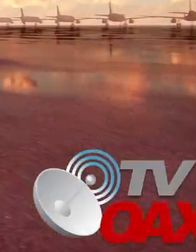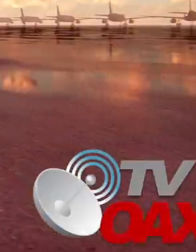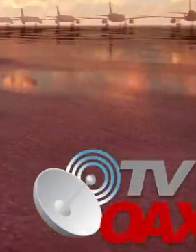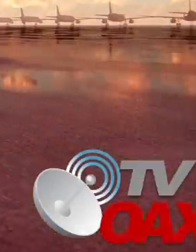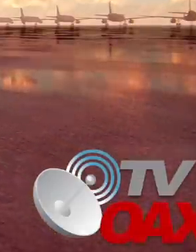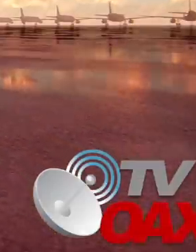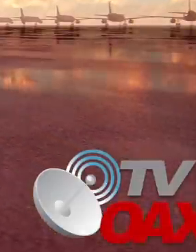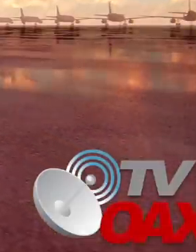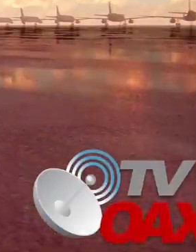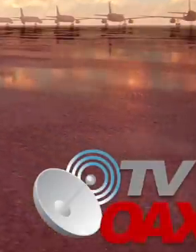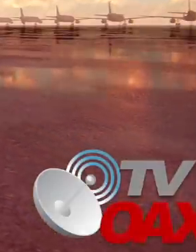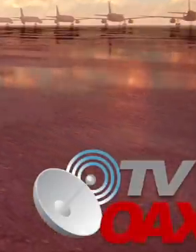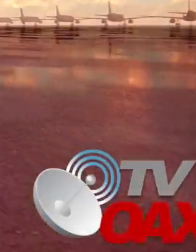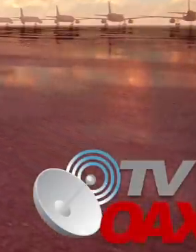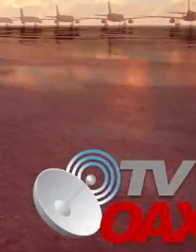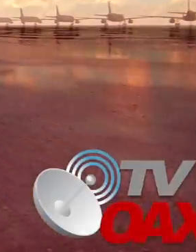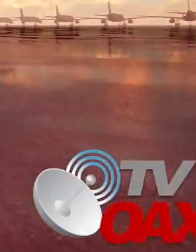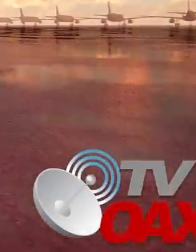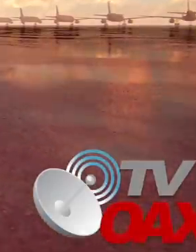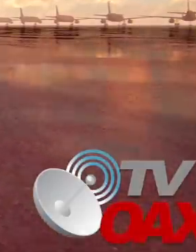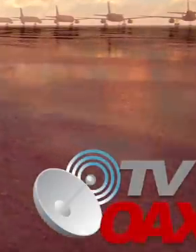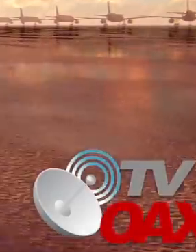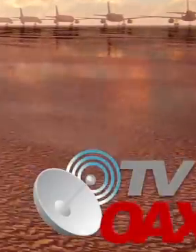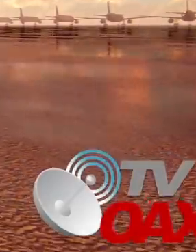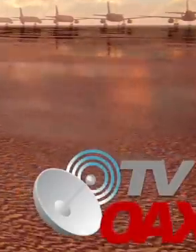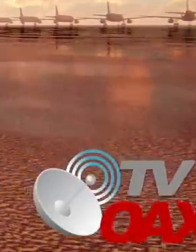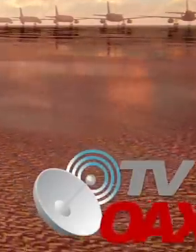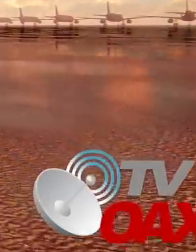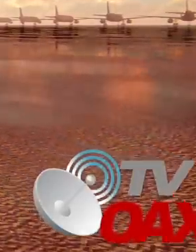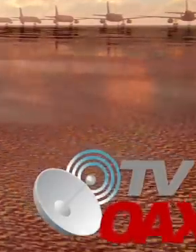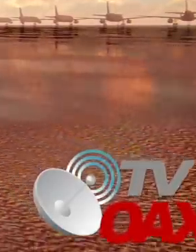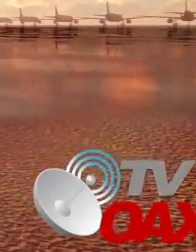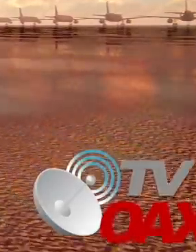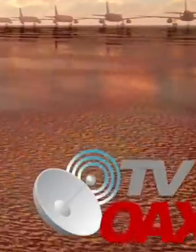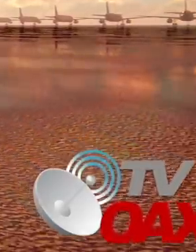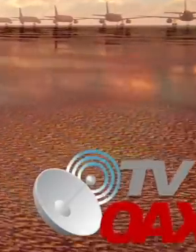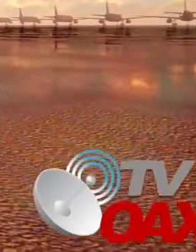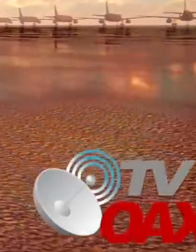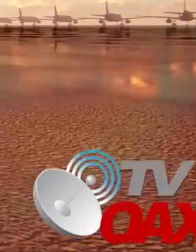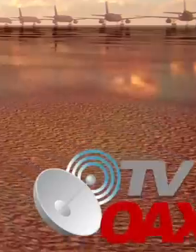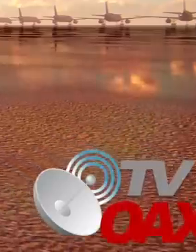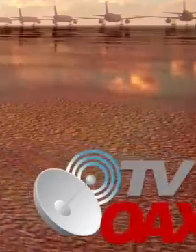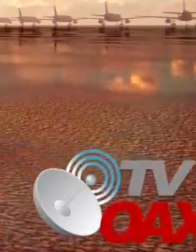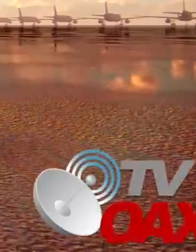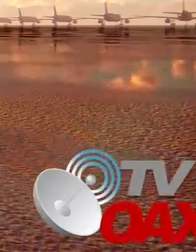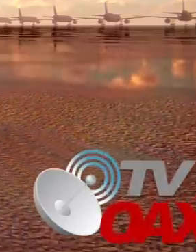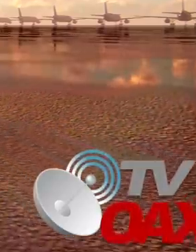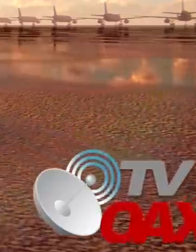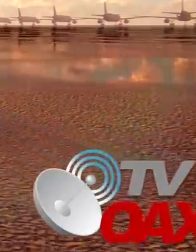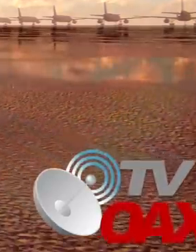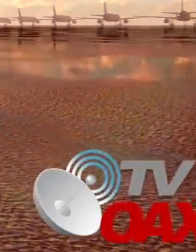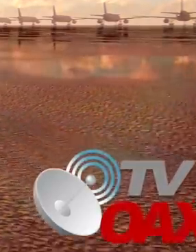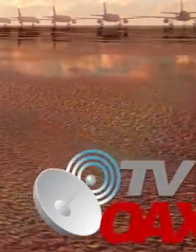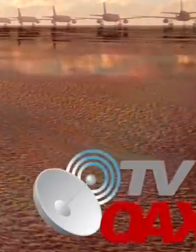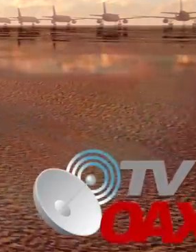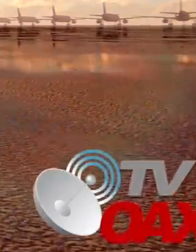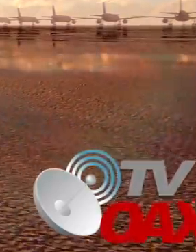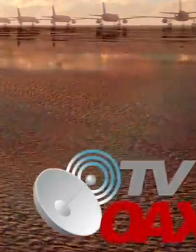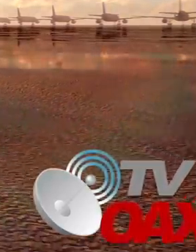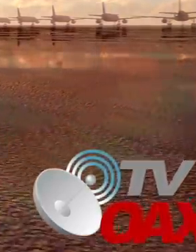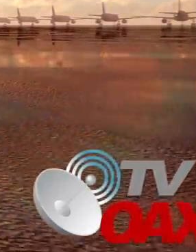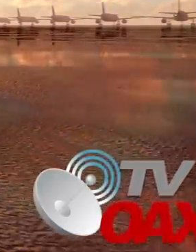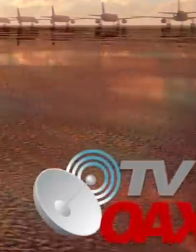posibilidad de que se tenga un proyecto para contar con una